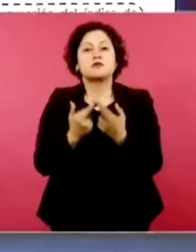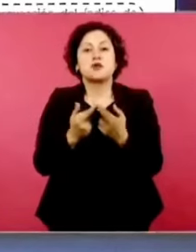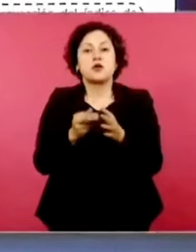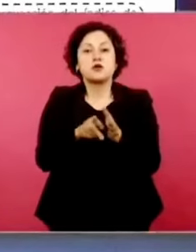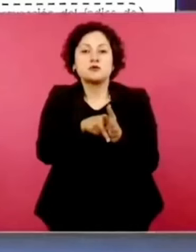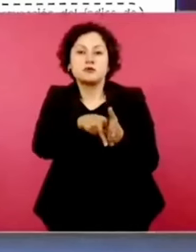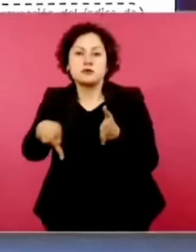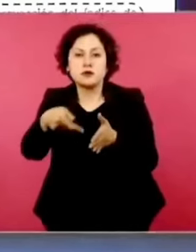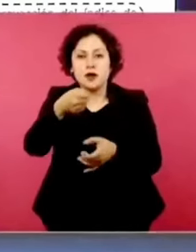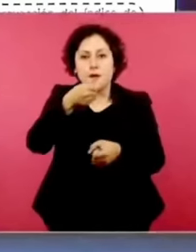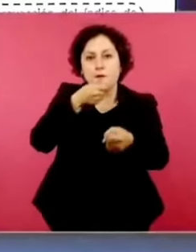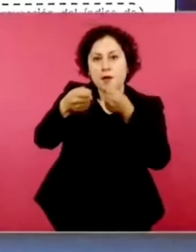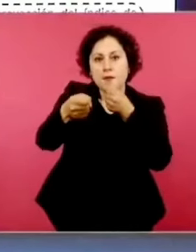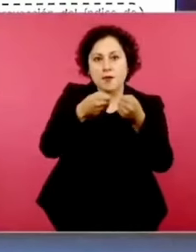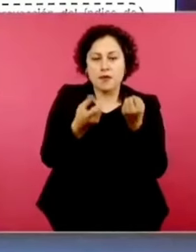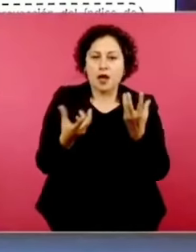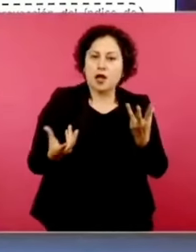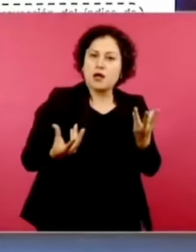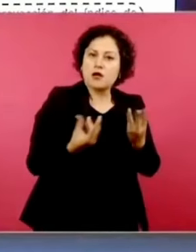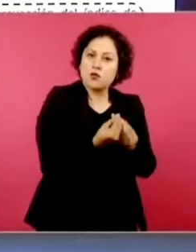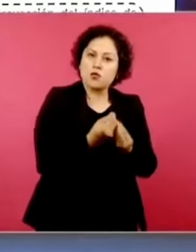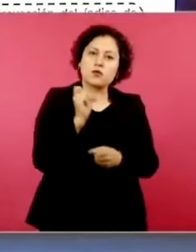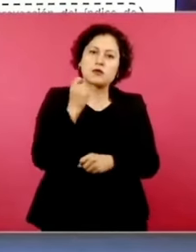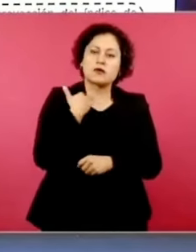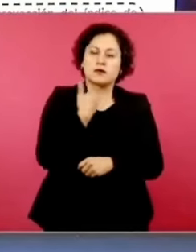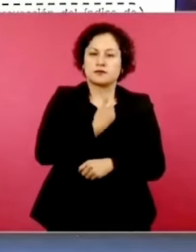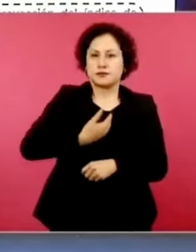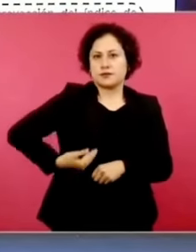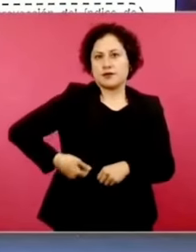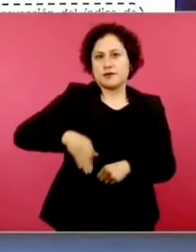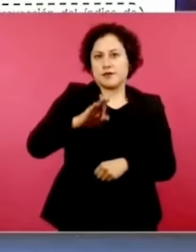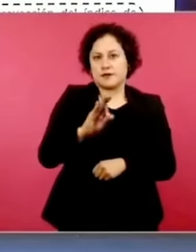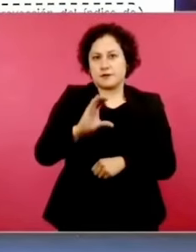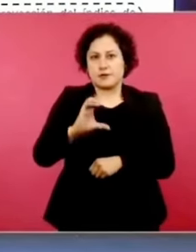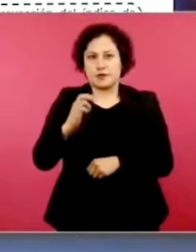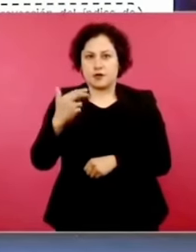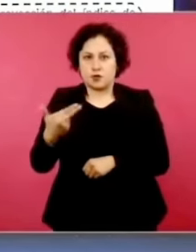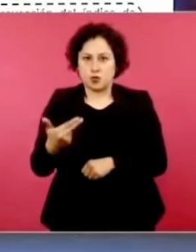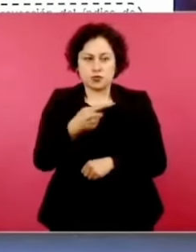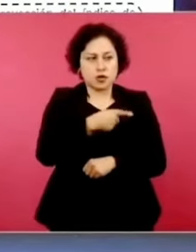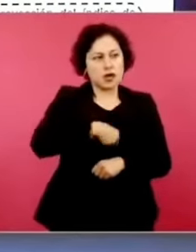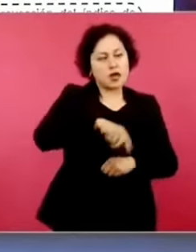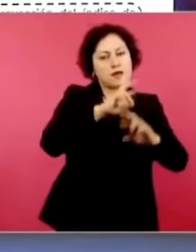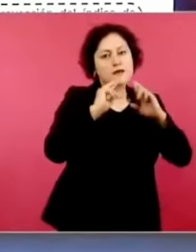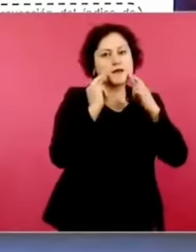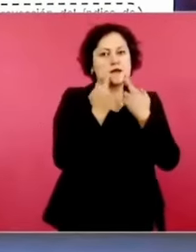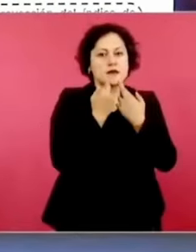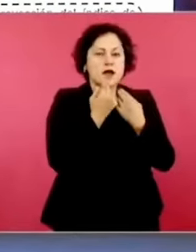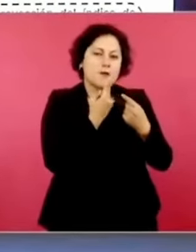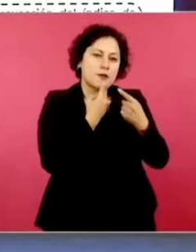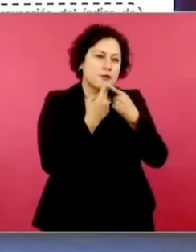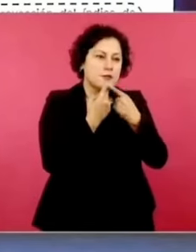con Calderón, y hacen un pacto de silencio